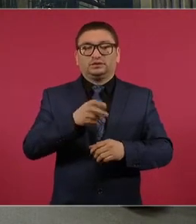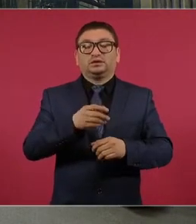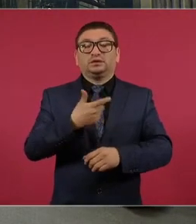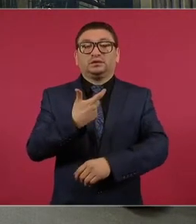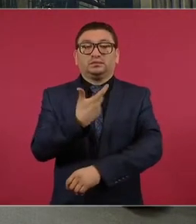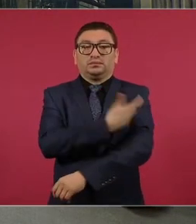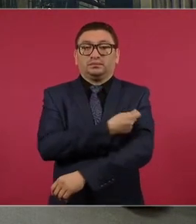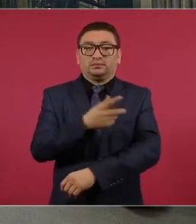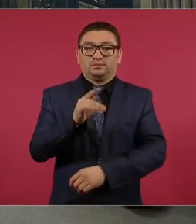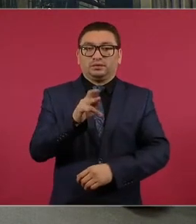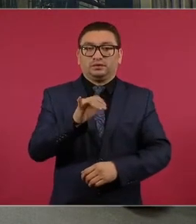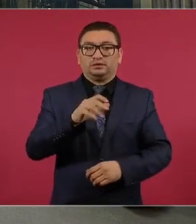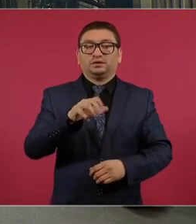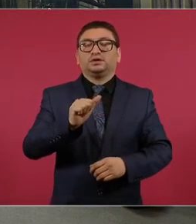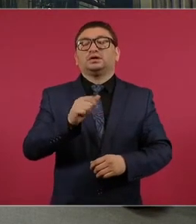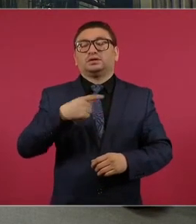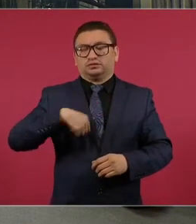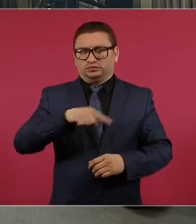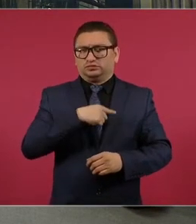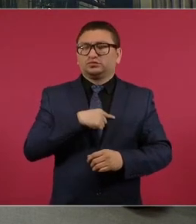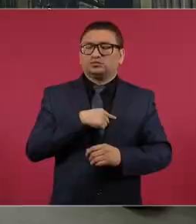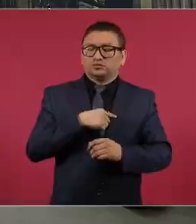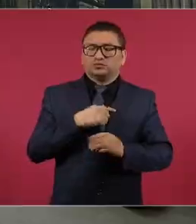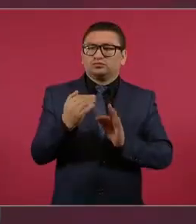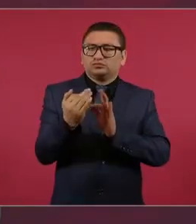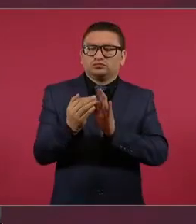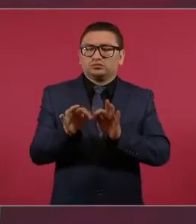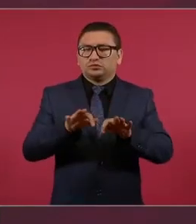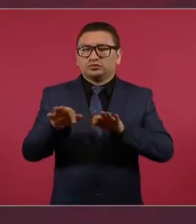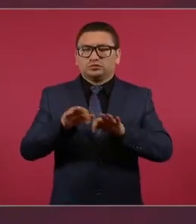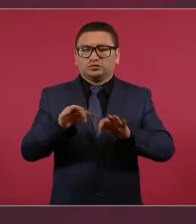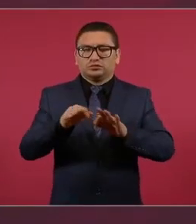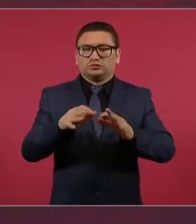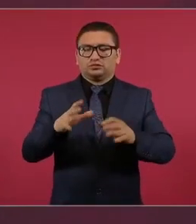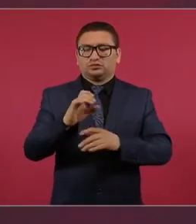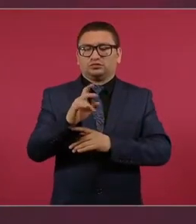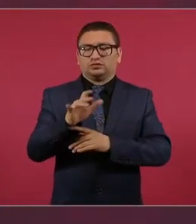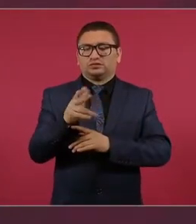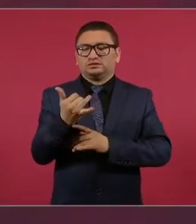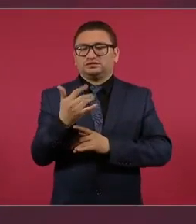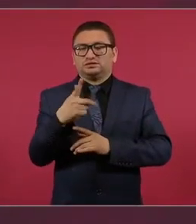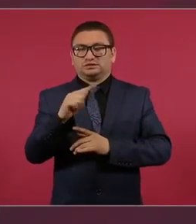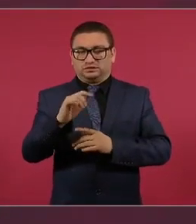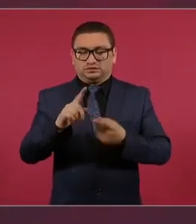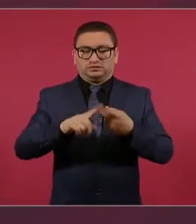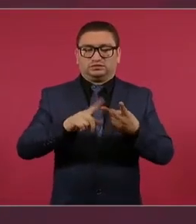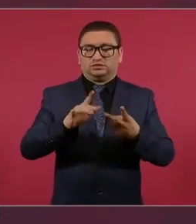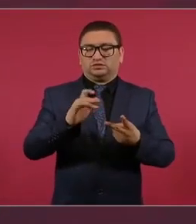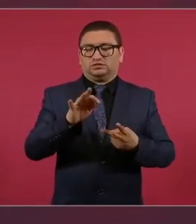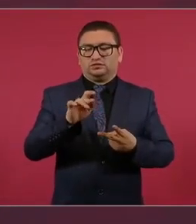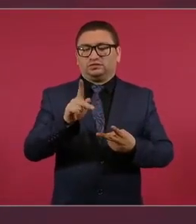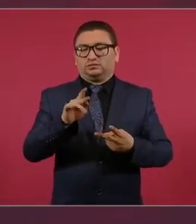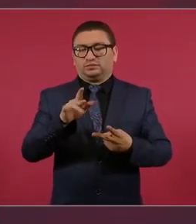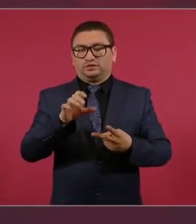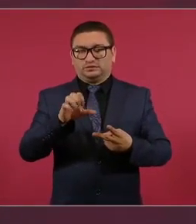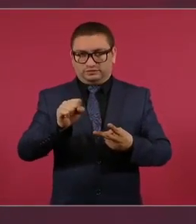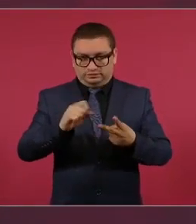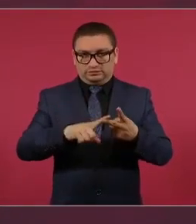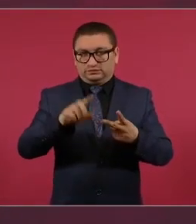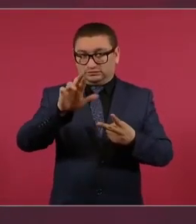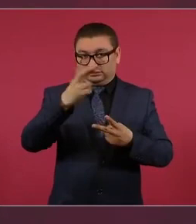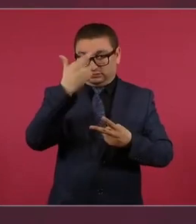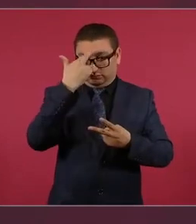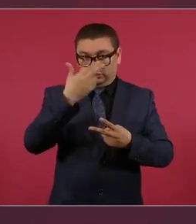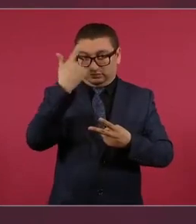estado cercanamente con tanto con trabajando con conit y también con cofepris eh recordar que para